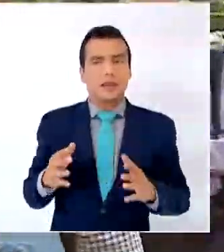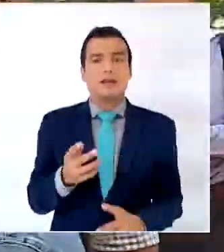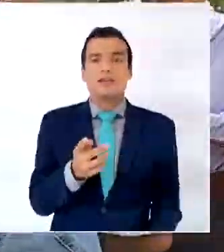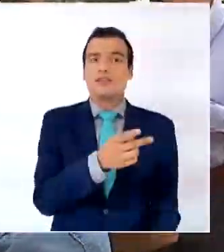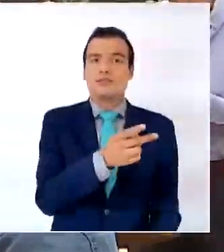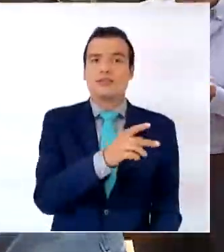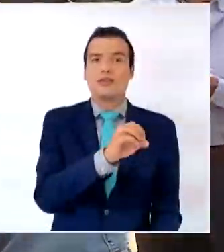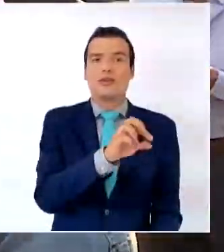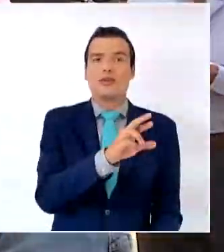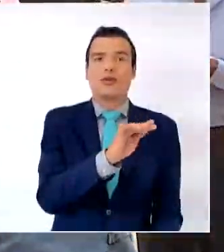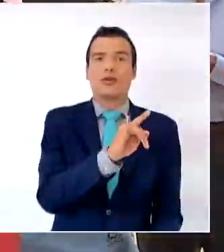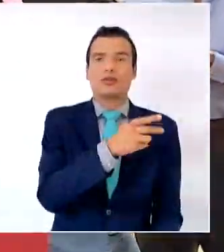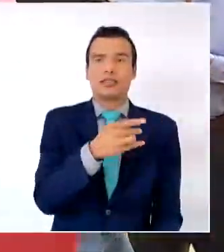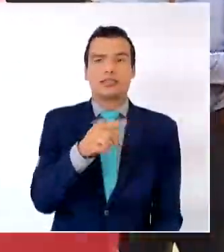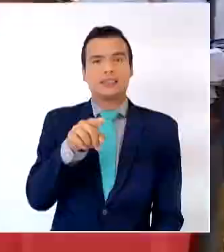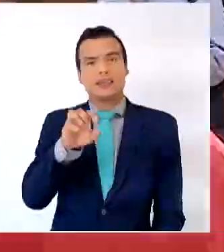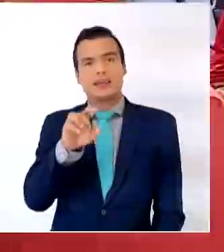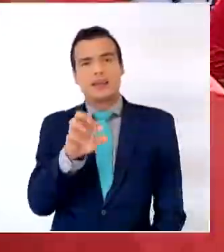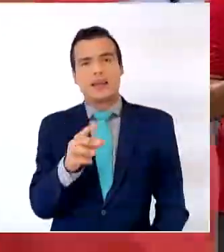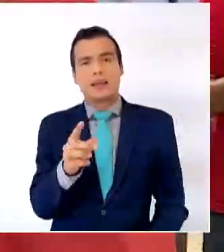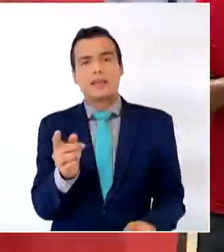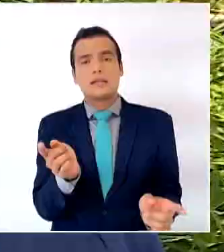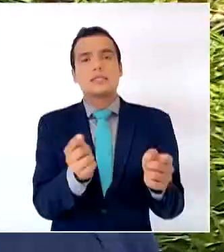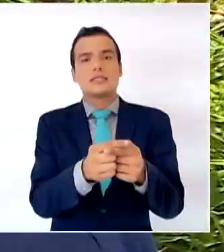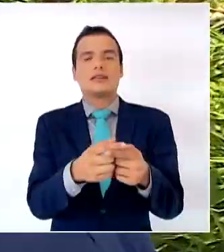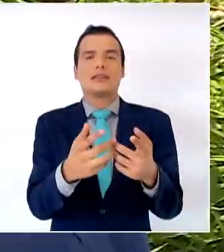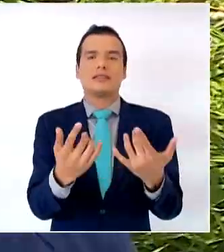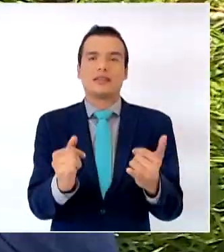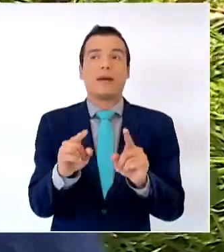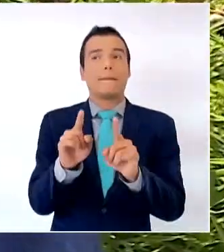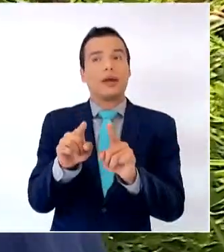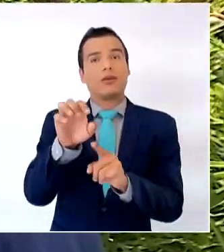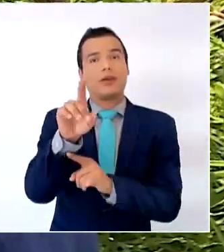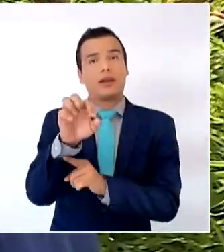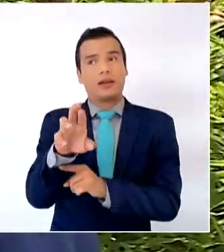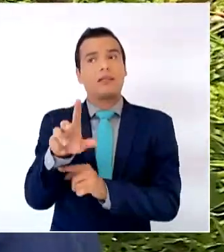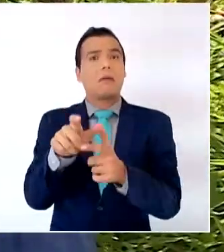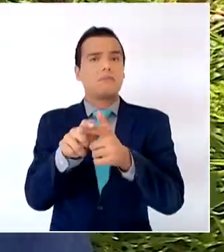pero puede consolidar a Alejandro en unos sectores de opinión que puede